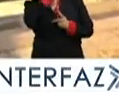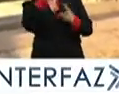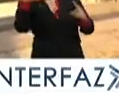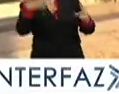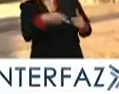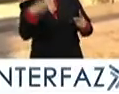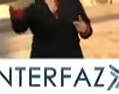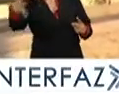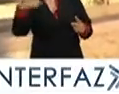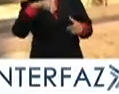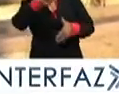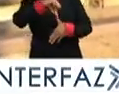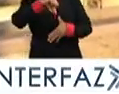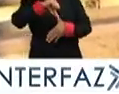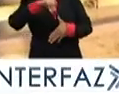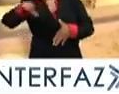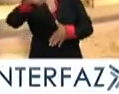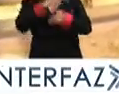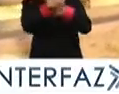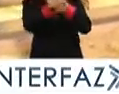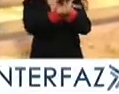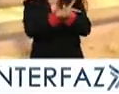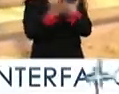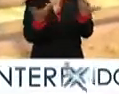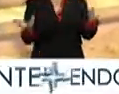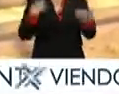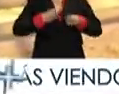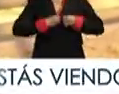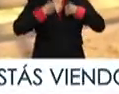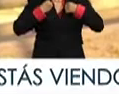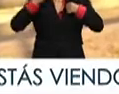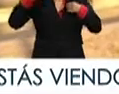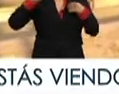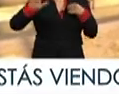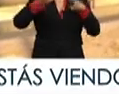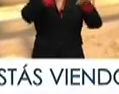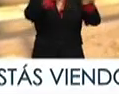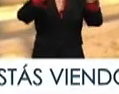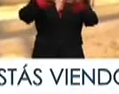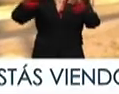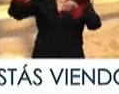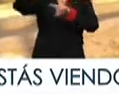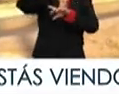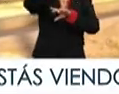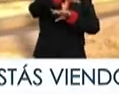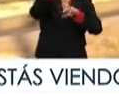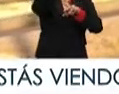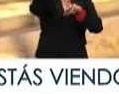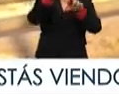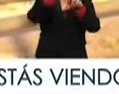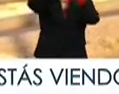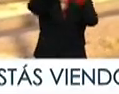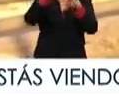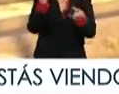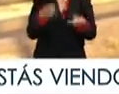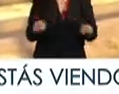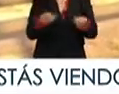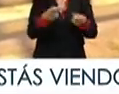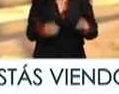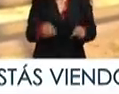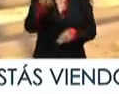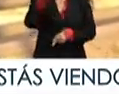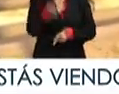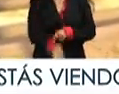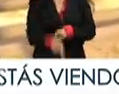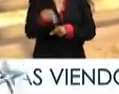visualizar desde Sudamérica, desde este gran país, pues la vida y desde sus distintos aspectos. Uno de ellos es la música.